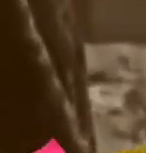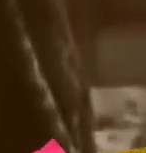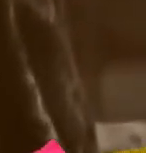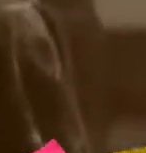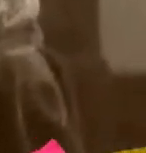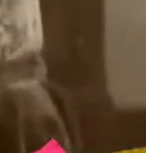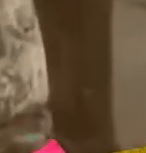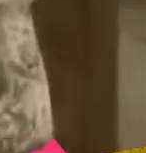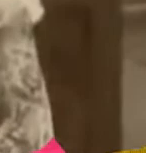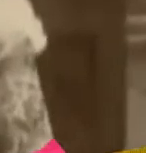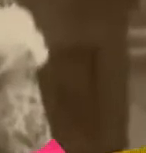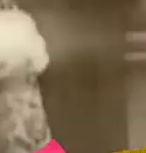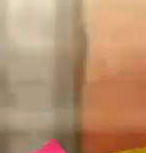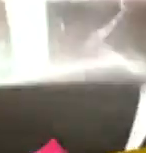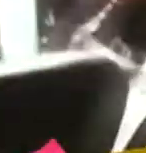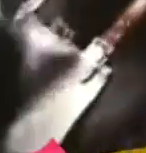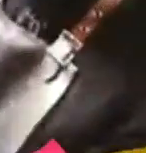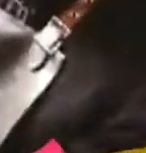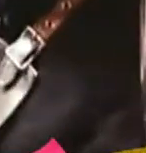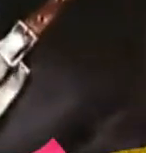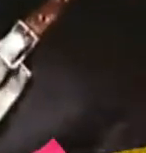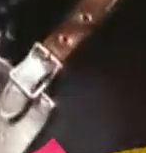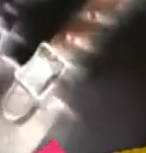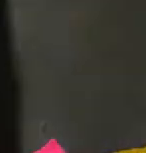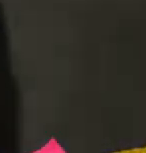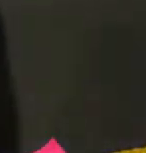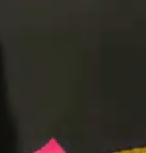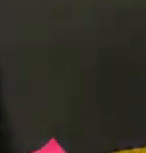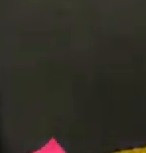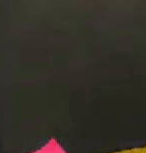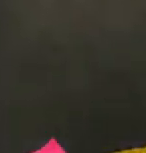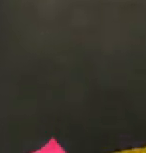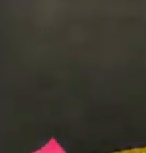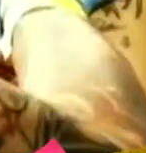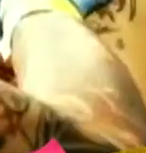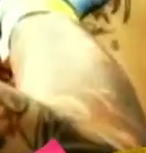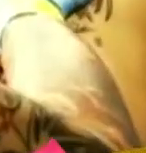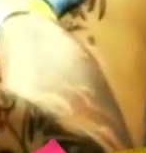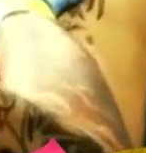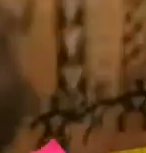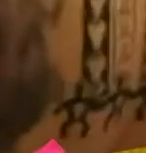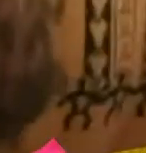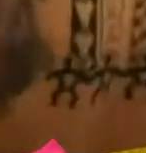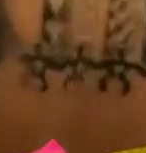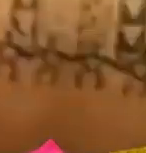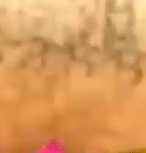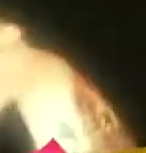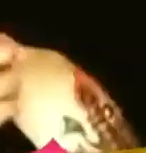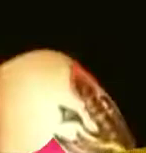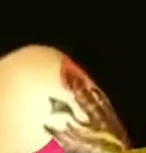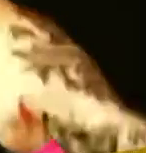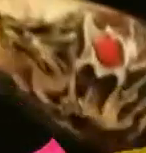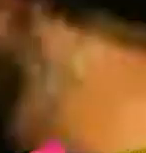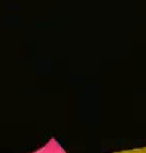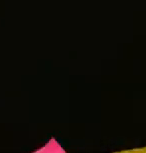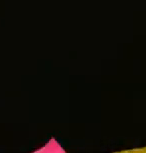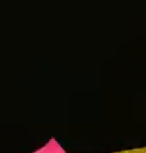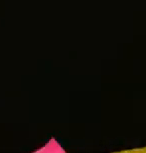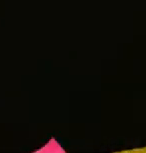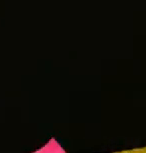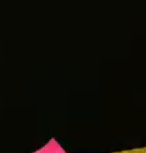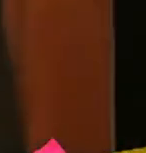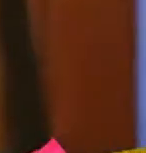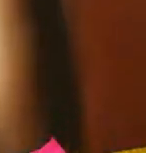seguido incontables locales que han ido evolucionando y volviéndose más sofisticados y donde los tatuadores se consideran